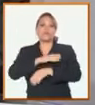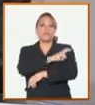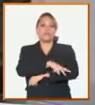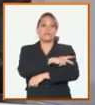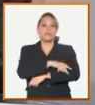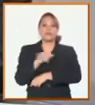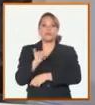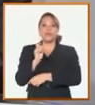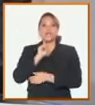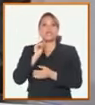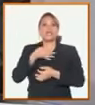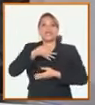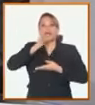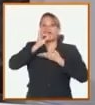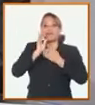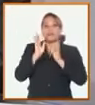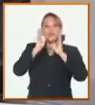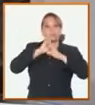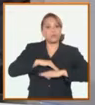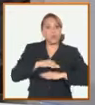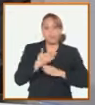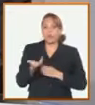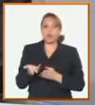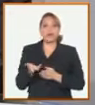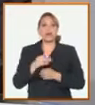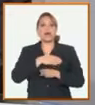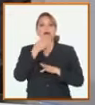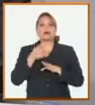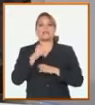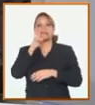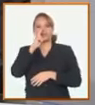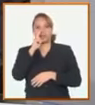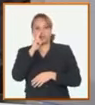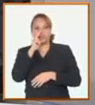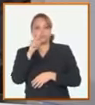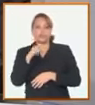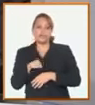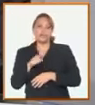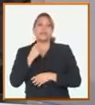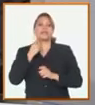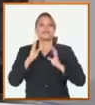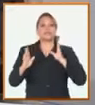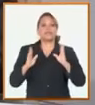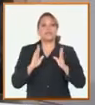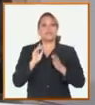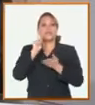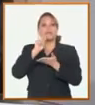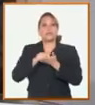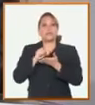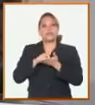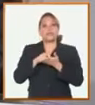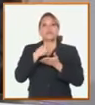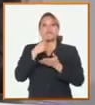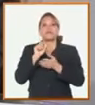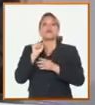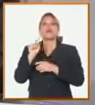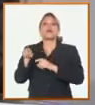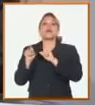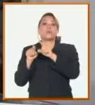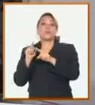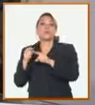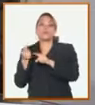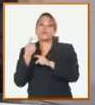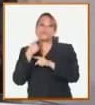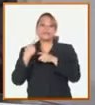de los que está faltando ahora el café ahora porque no hay producción nacional hasta noviembre de café ahora en este periodo de tiempo el café de la canasta debía ser importada no lo hemos podido